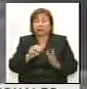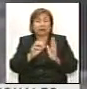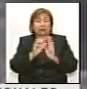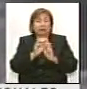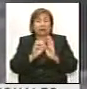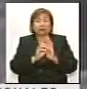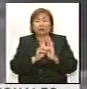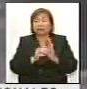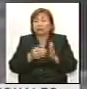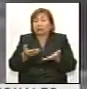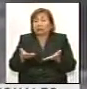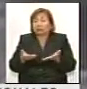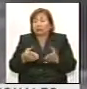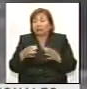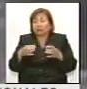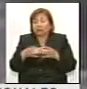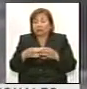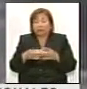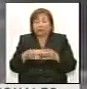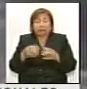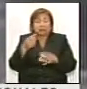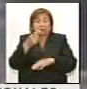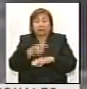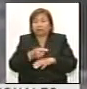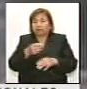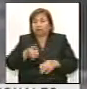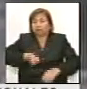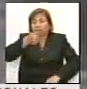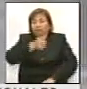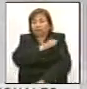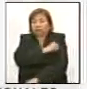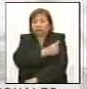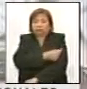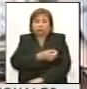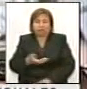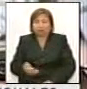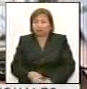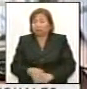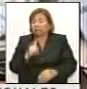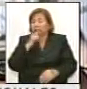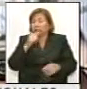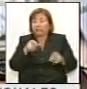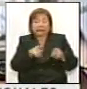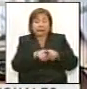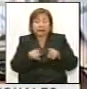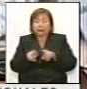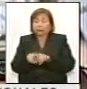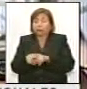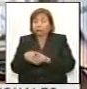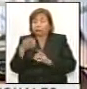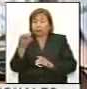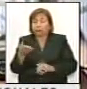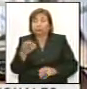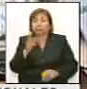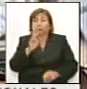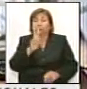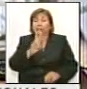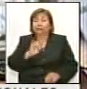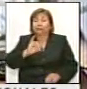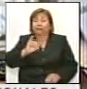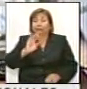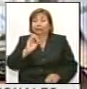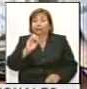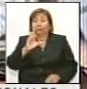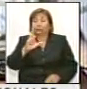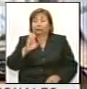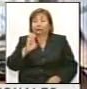Constitución y la presunta comisión de los delitos por abuso de autoridad. Asimismo, se designó al congresista Gilbert Violeta la